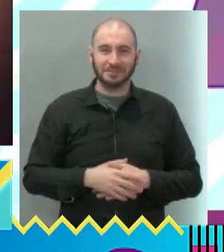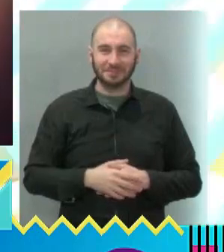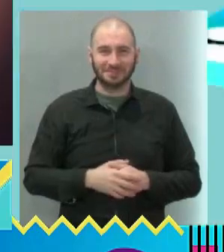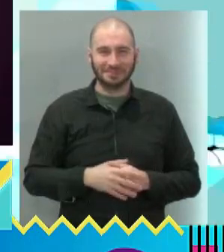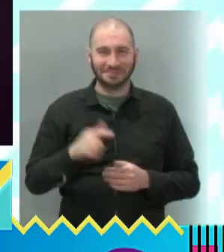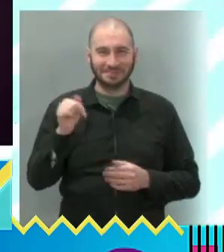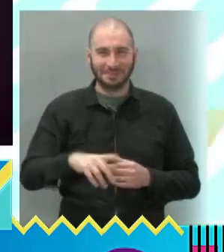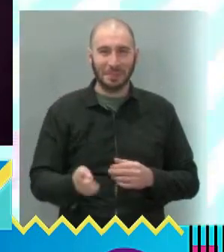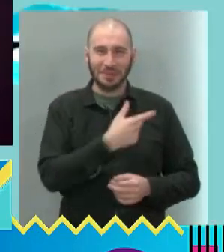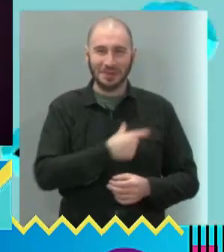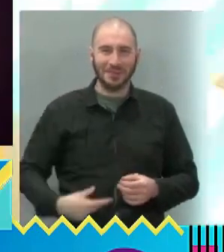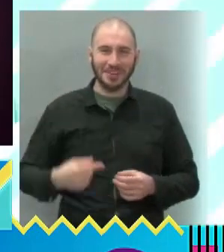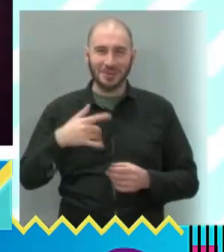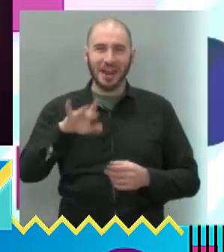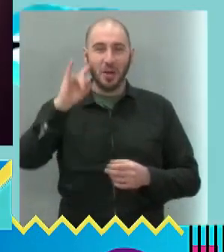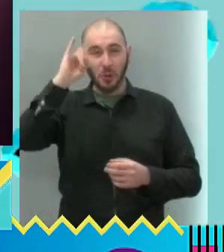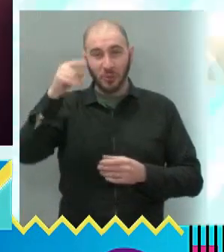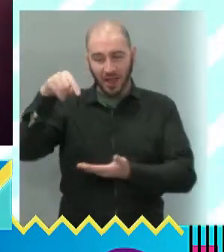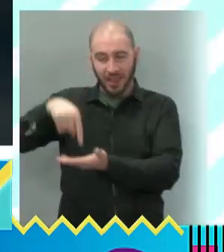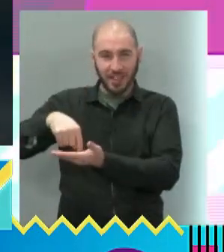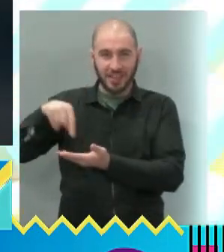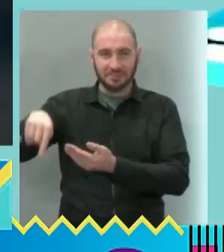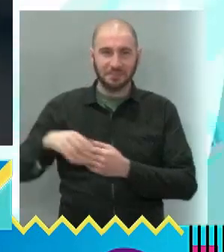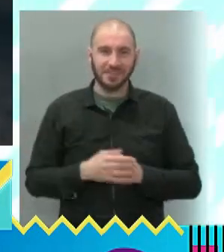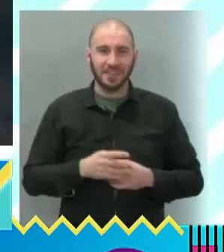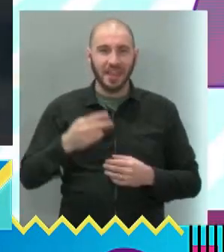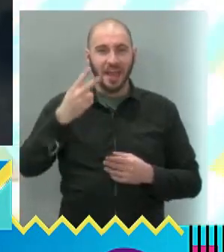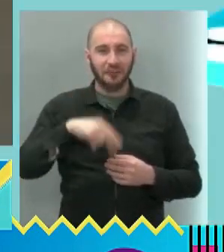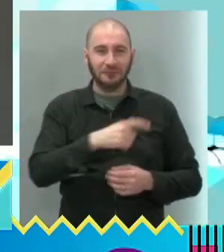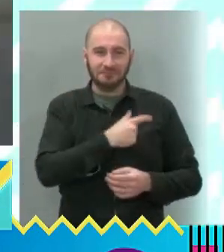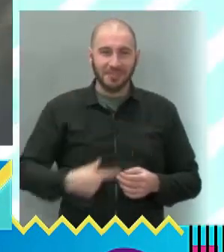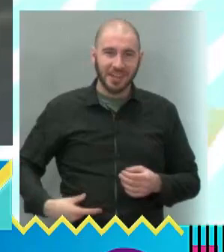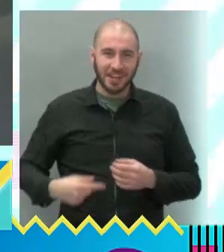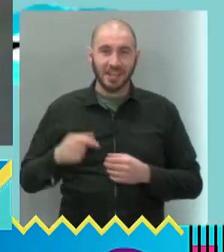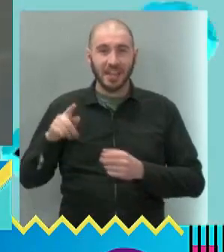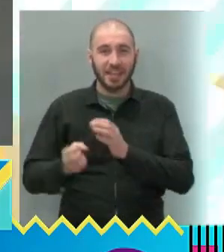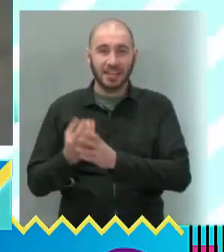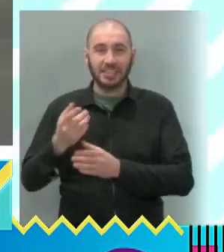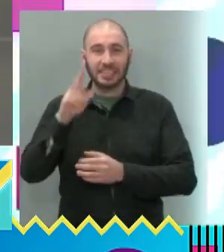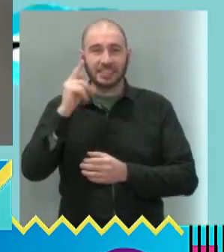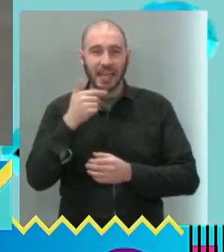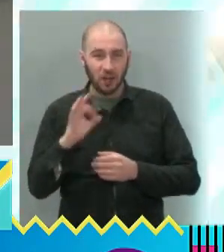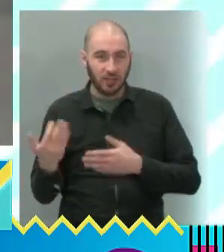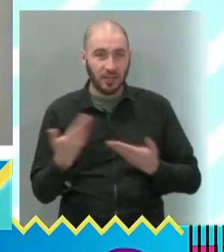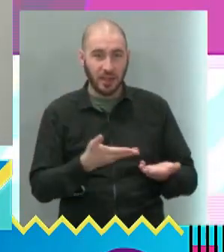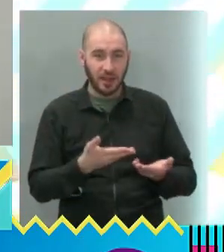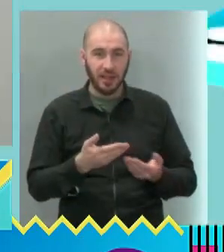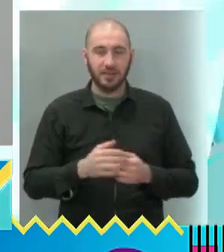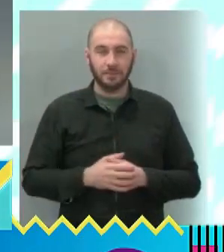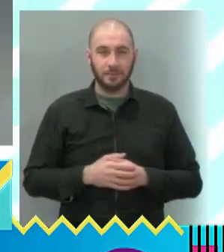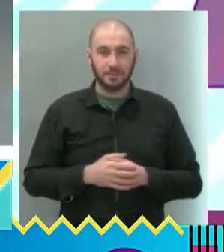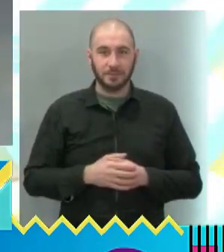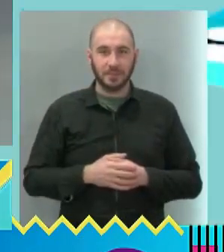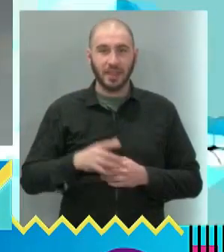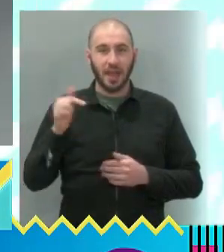primera junta en Montevideo, formada por el virrey Elío en reacción a Cisneros. Es decir, que ni siquiera